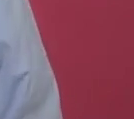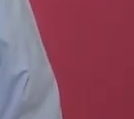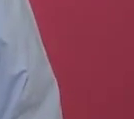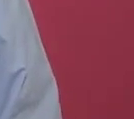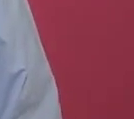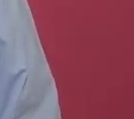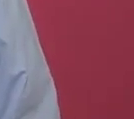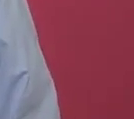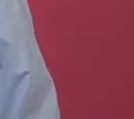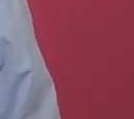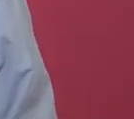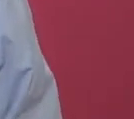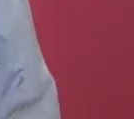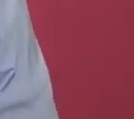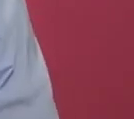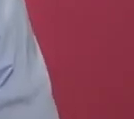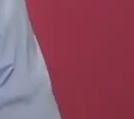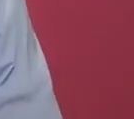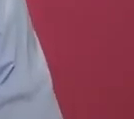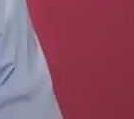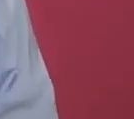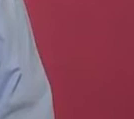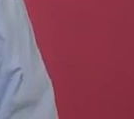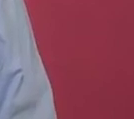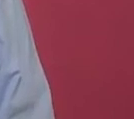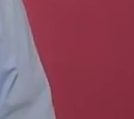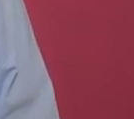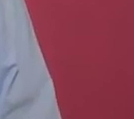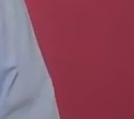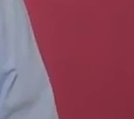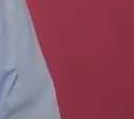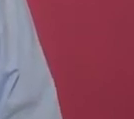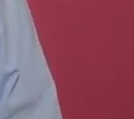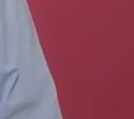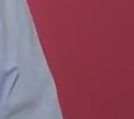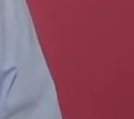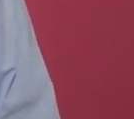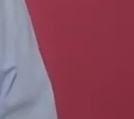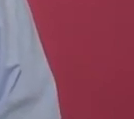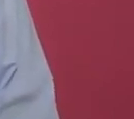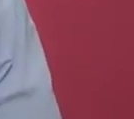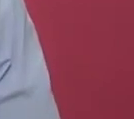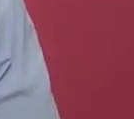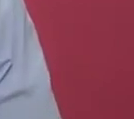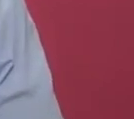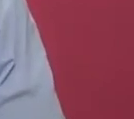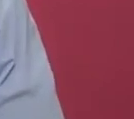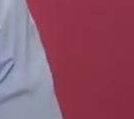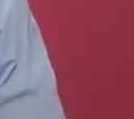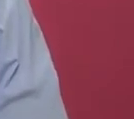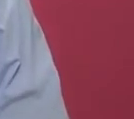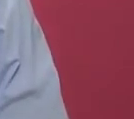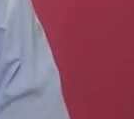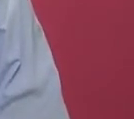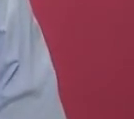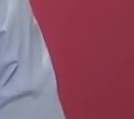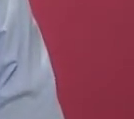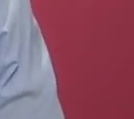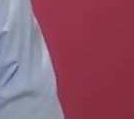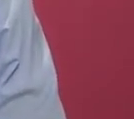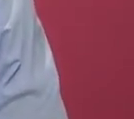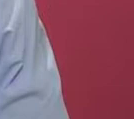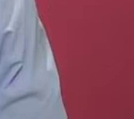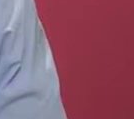también a nosotros vemos que debemos estar firme en la presencia del